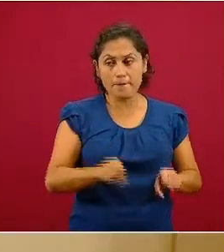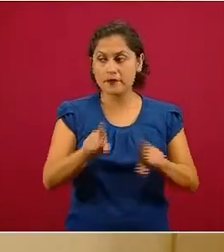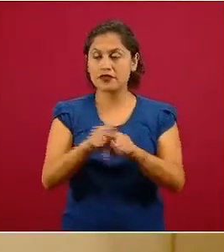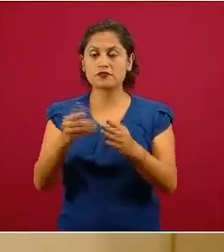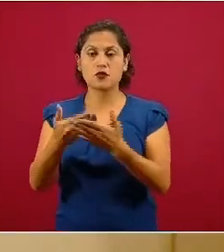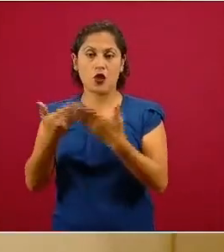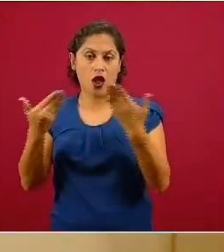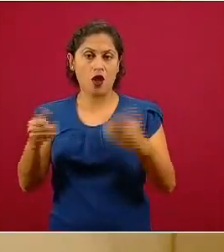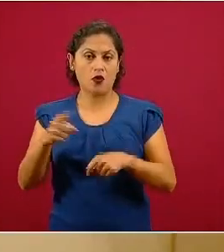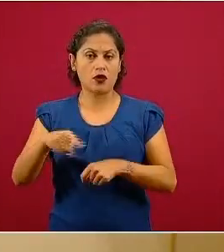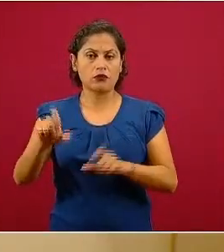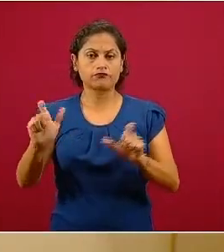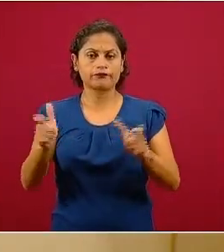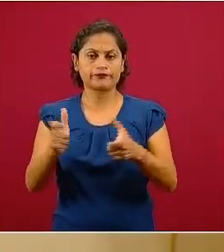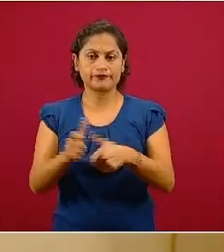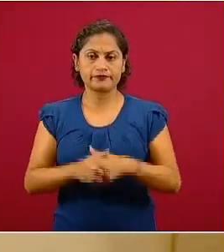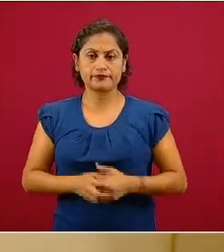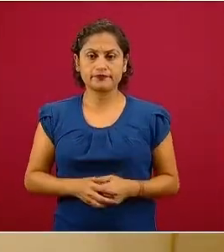siguiente.